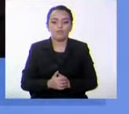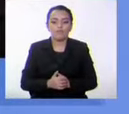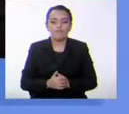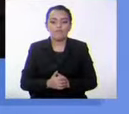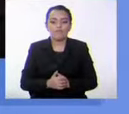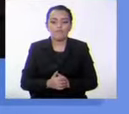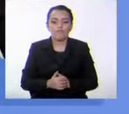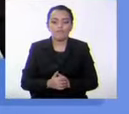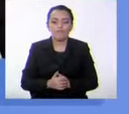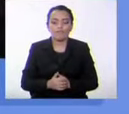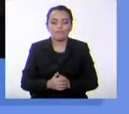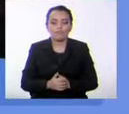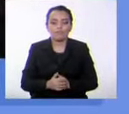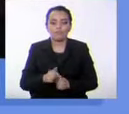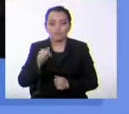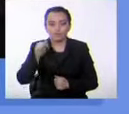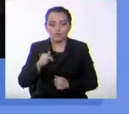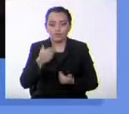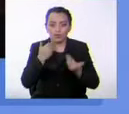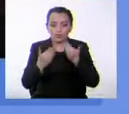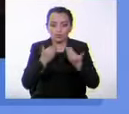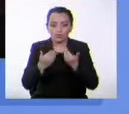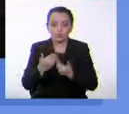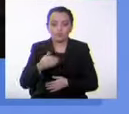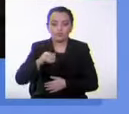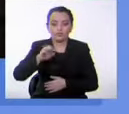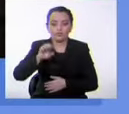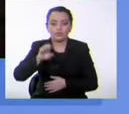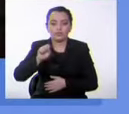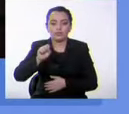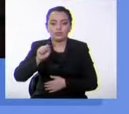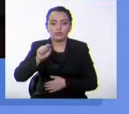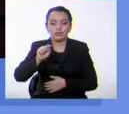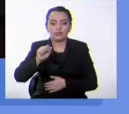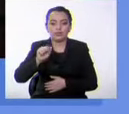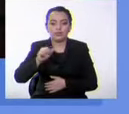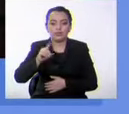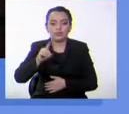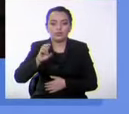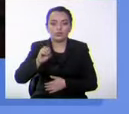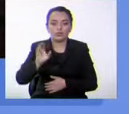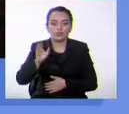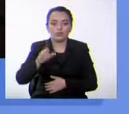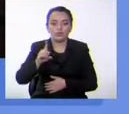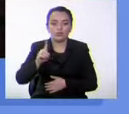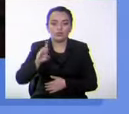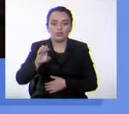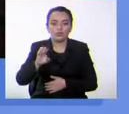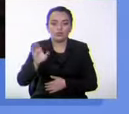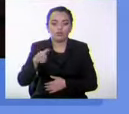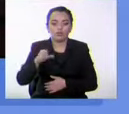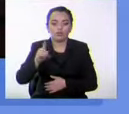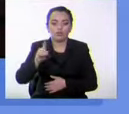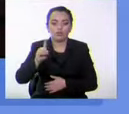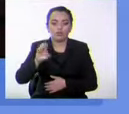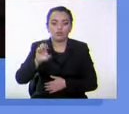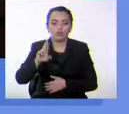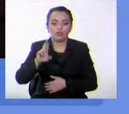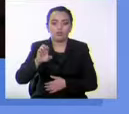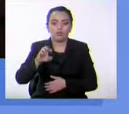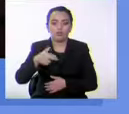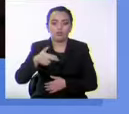En esta cápsula vamos a hablar sobre el Estado de Derecho. El Estado de Derecho es aquel sistema en el que supone que